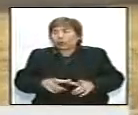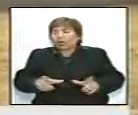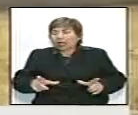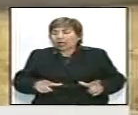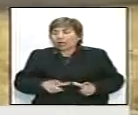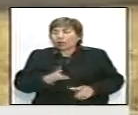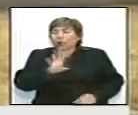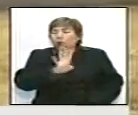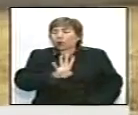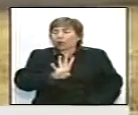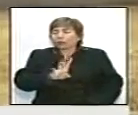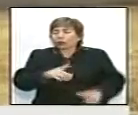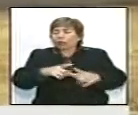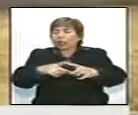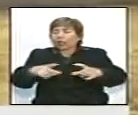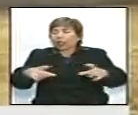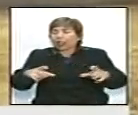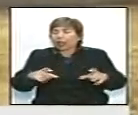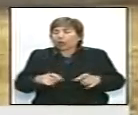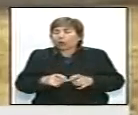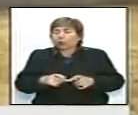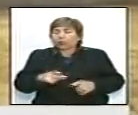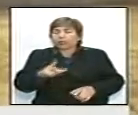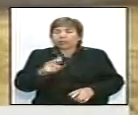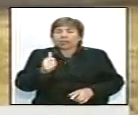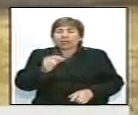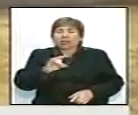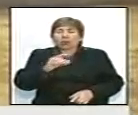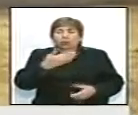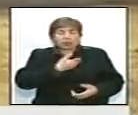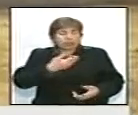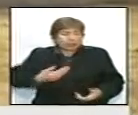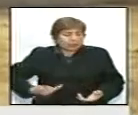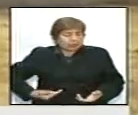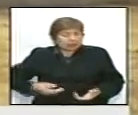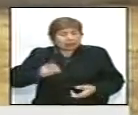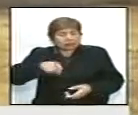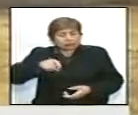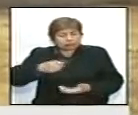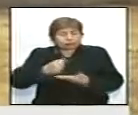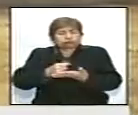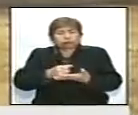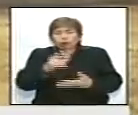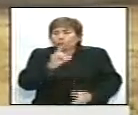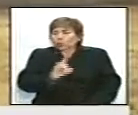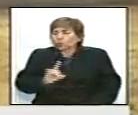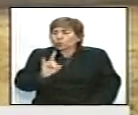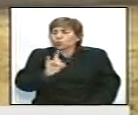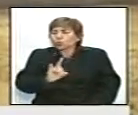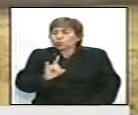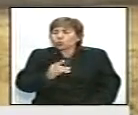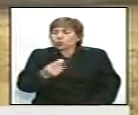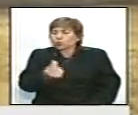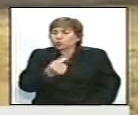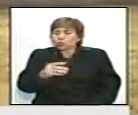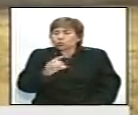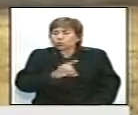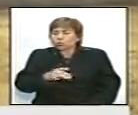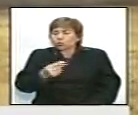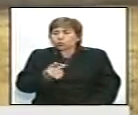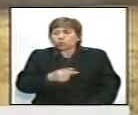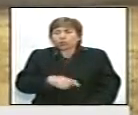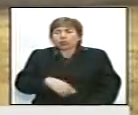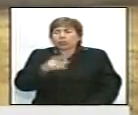Cuatro lagunas que necesitan la intervención del Estado de manera urgente para poder evitar